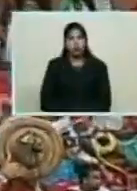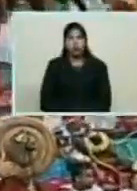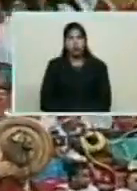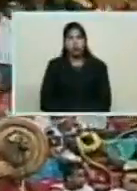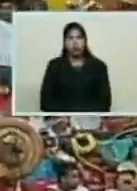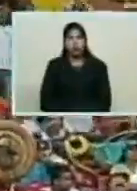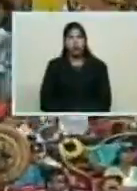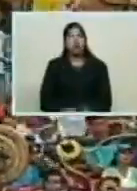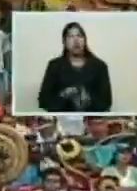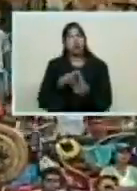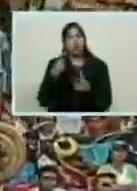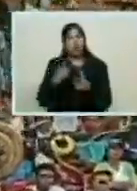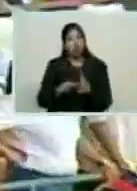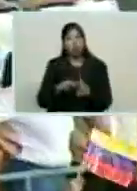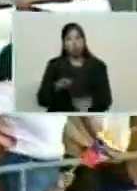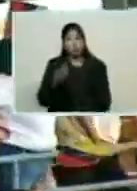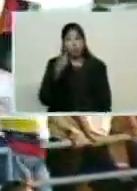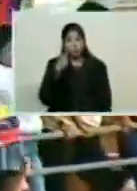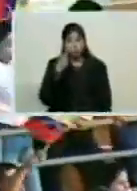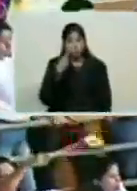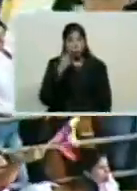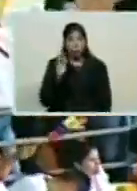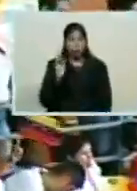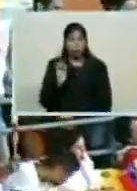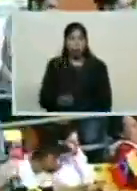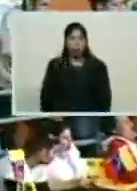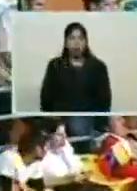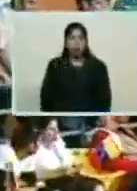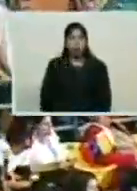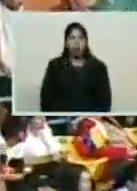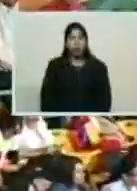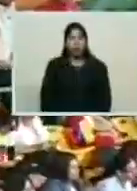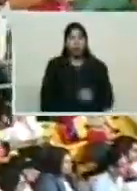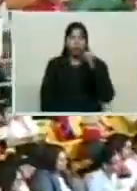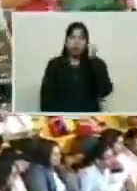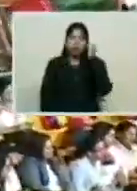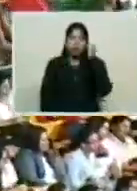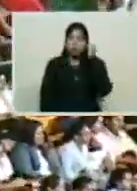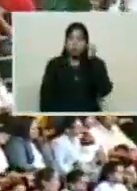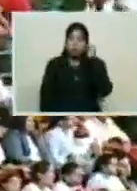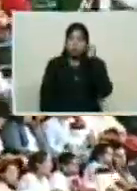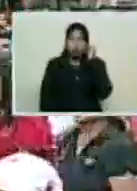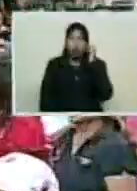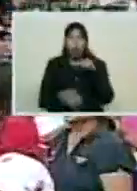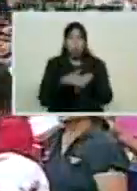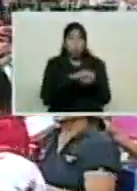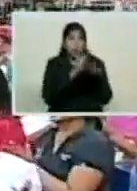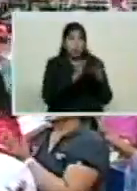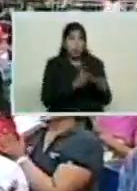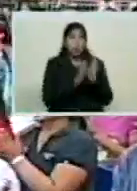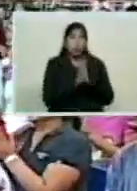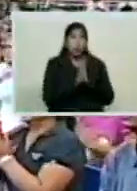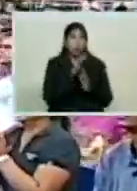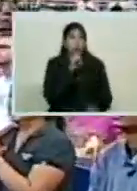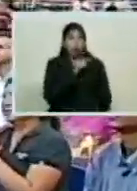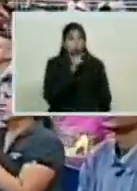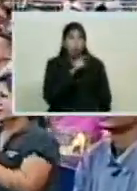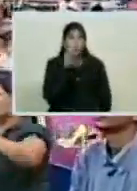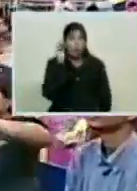En ese sentido, fíjense ustedes, Néstor Ovalle, toma nota, compadre, tú